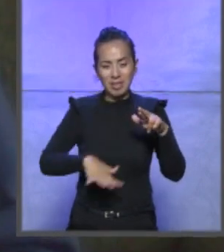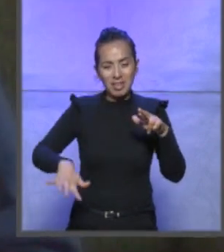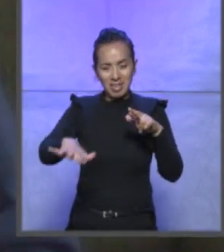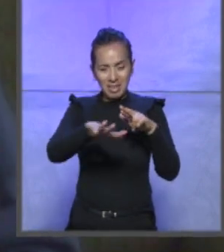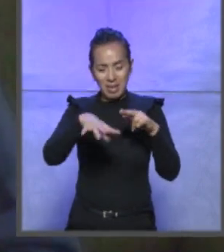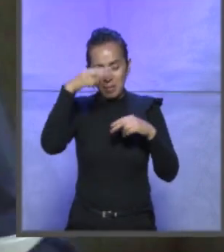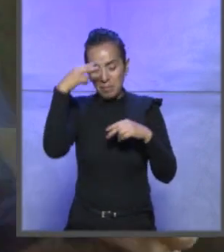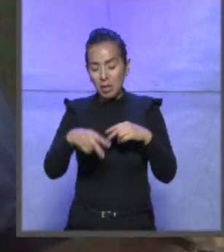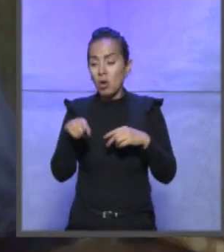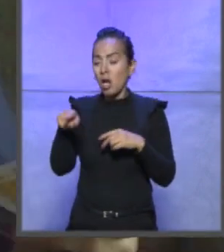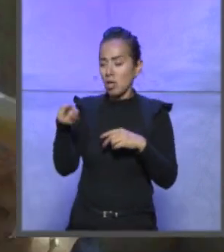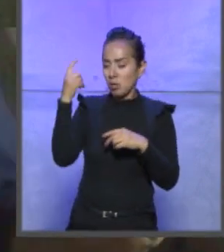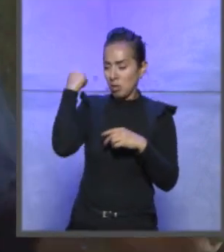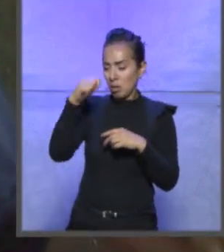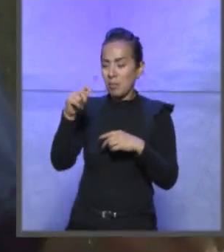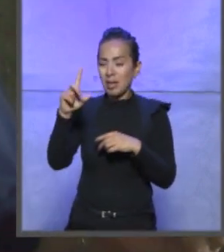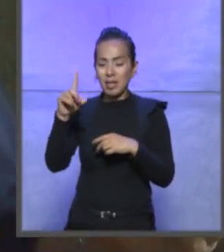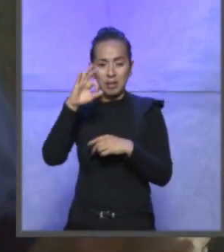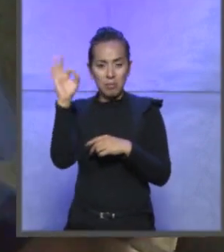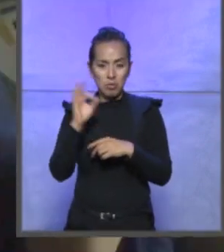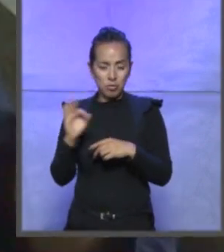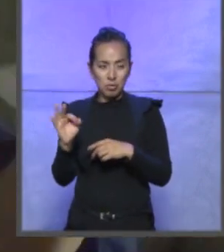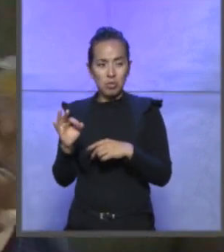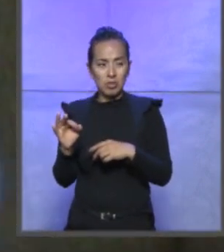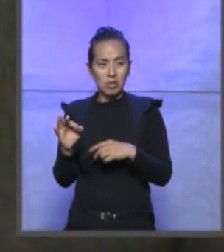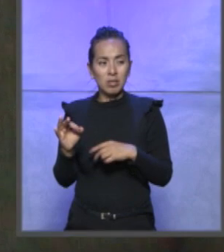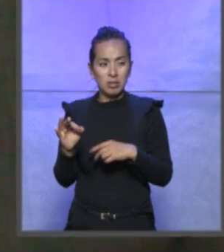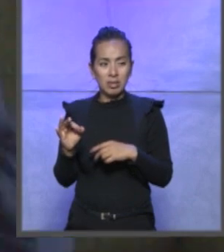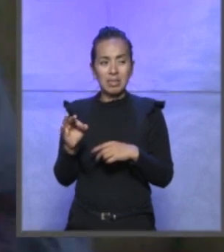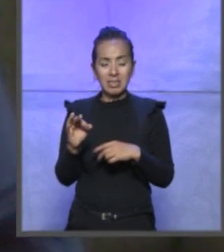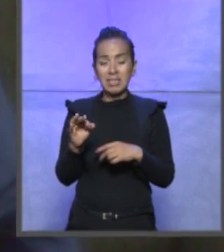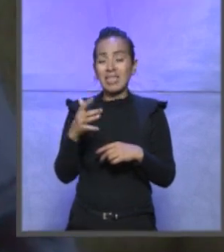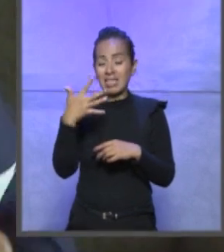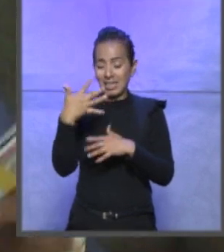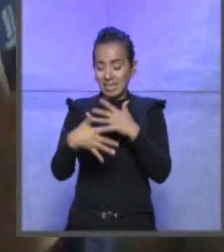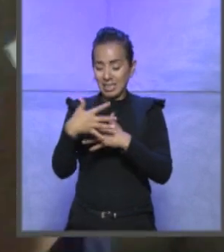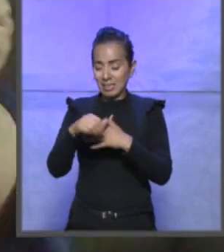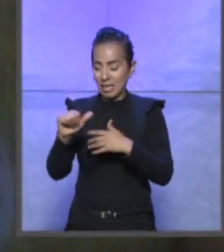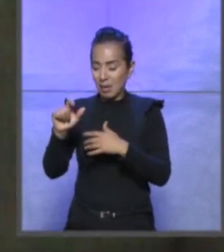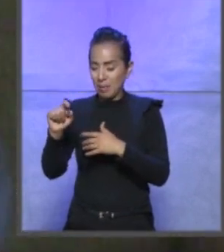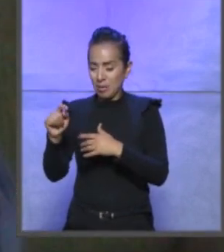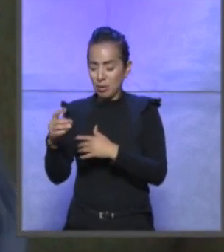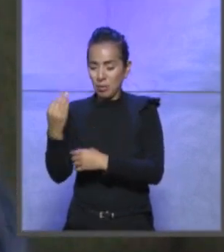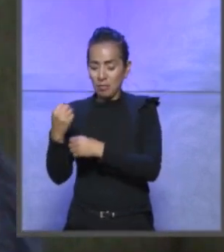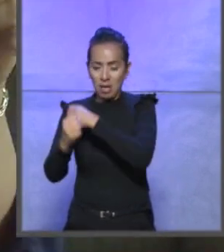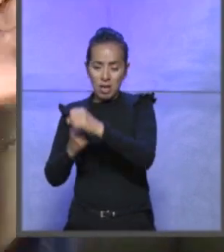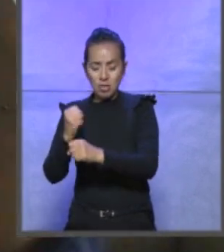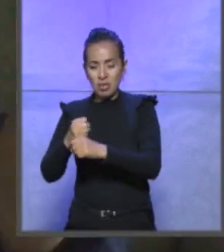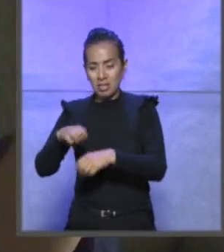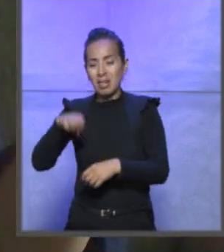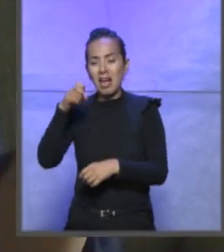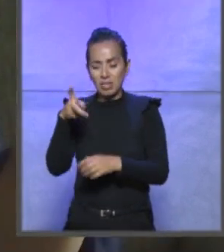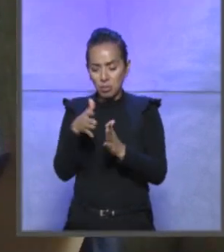la población en México y en Tabasco son el 30% de 15 a 29 años, que de 15 a 29 años